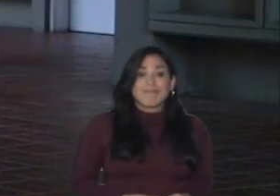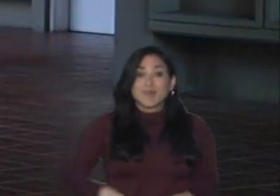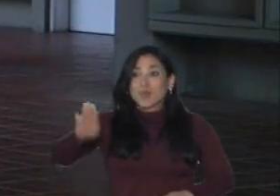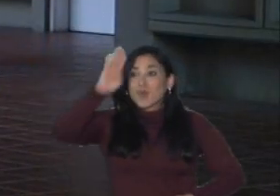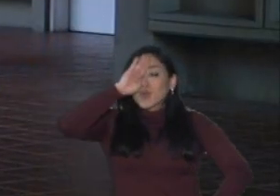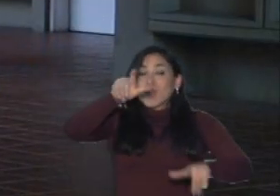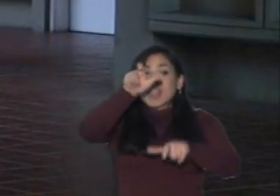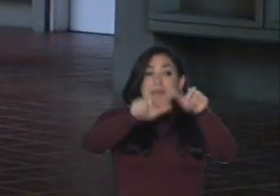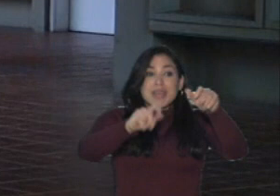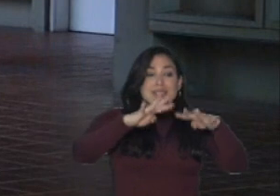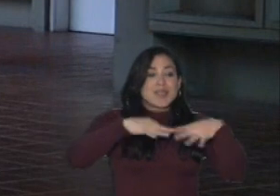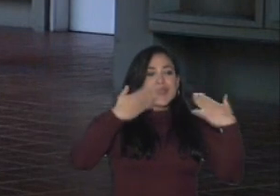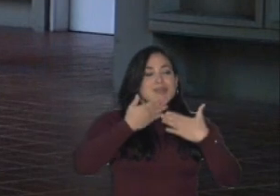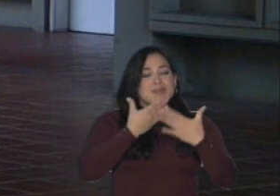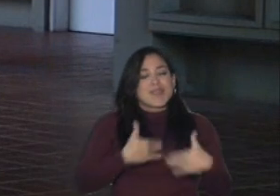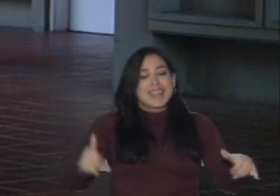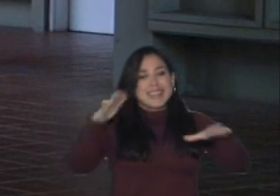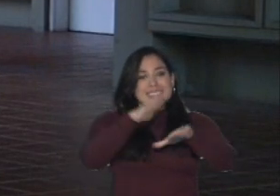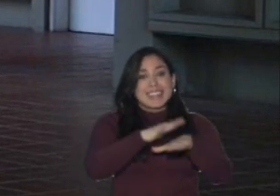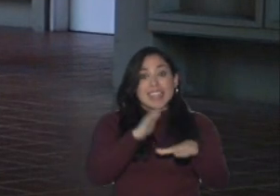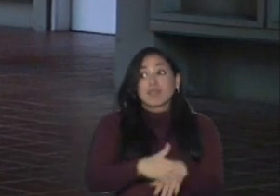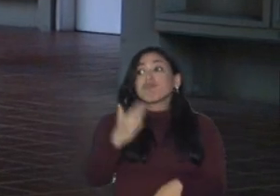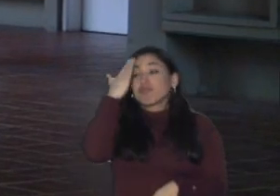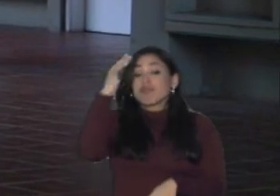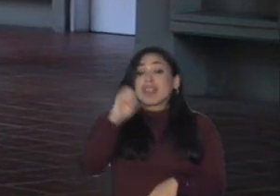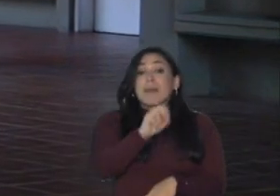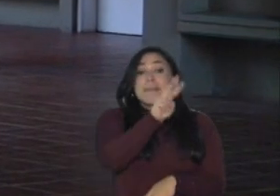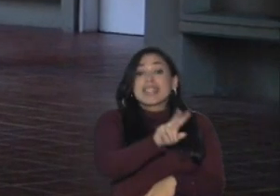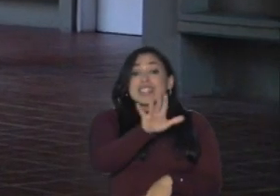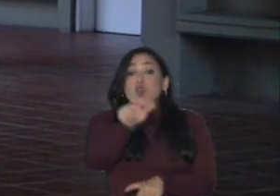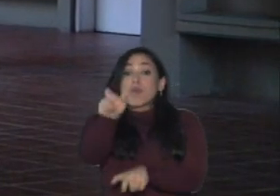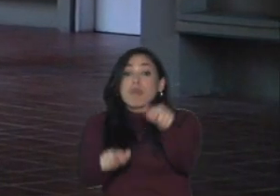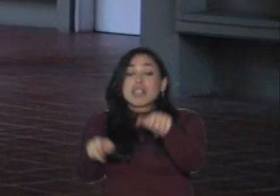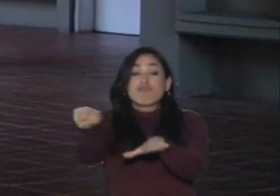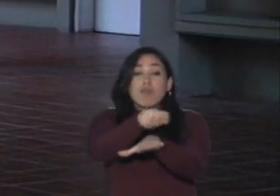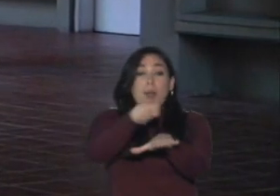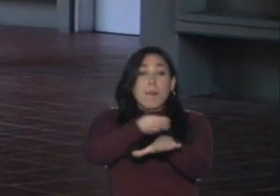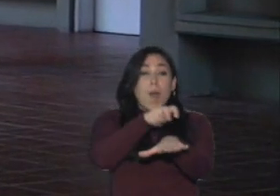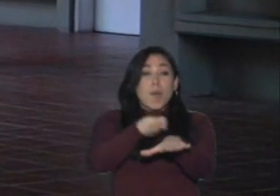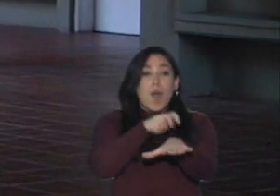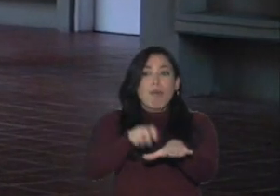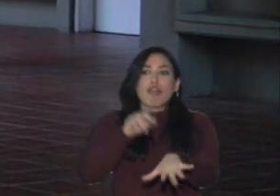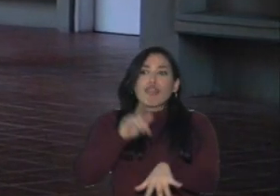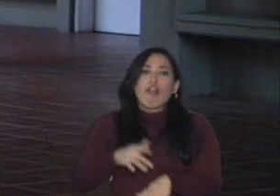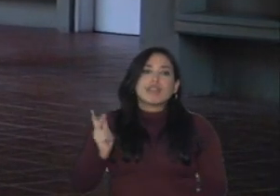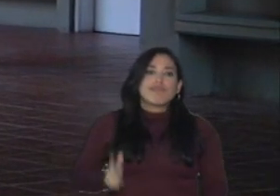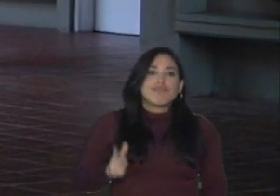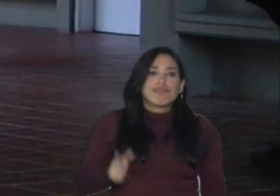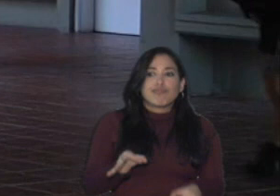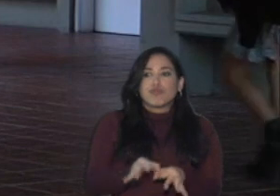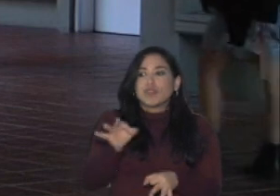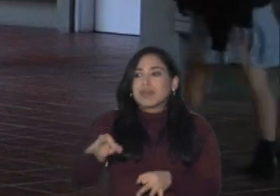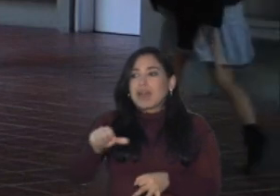Hola Luisa y televidentes, buenas tardes. Se sabe que estos 25 pasajeros tuvieron que llegar a pie al